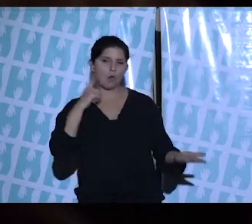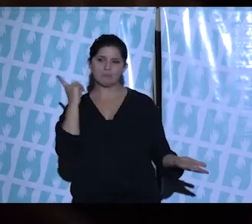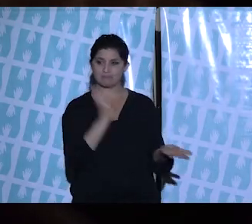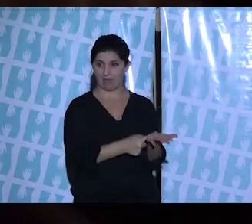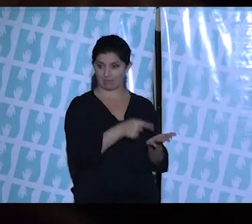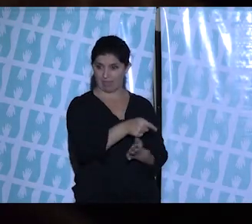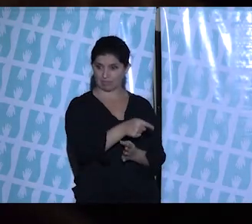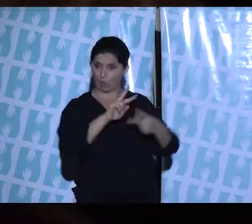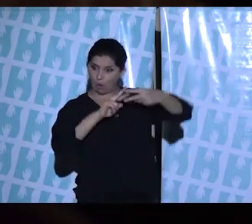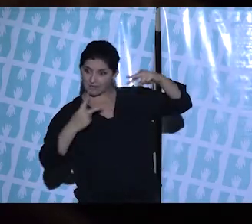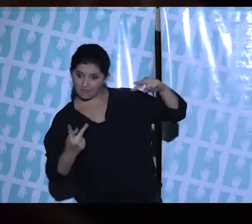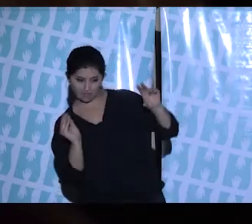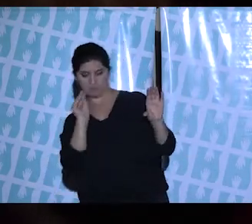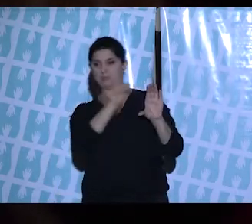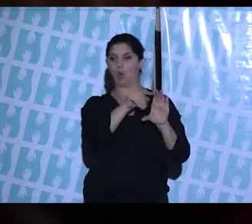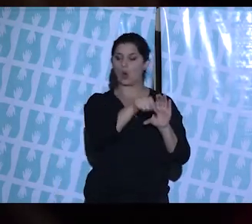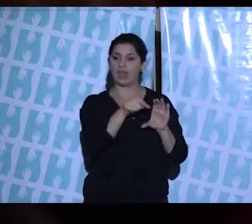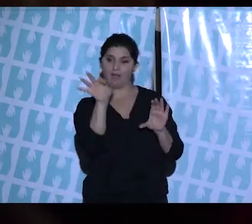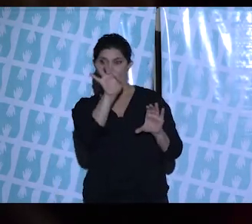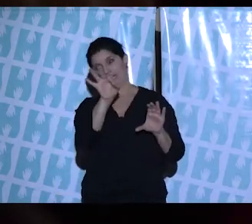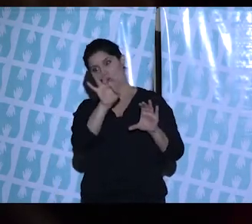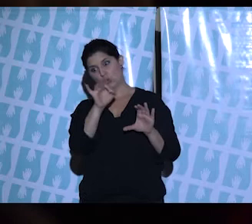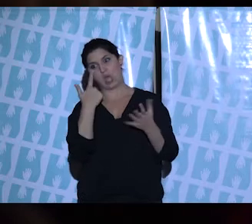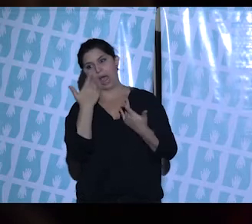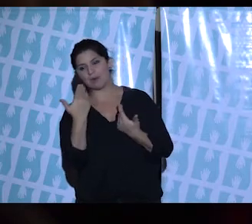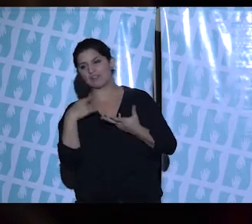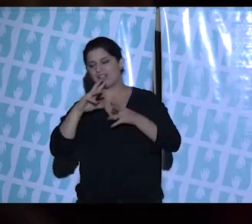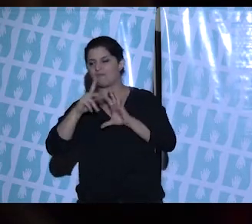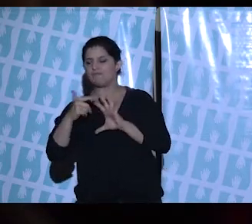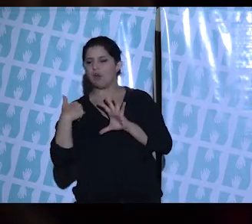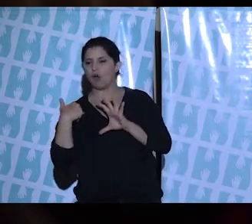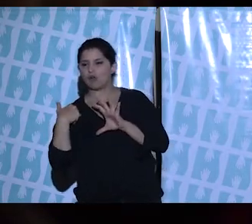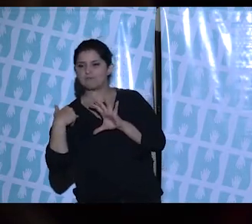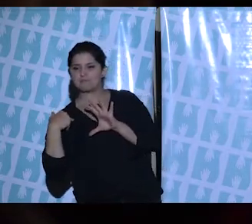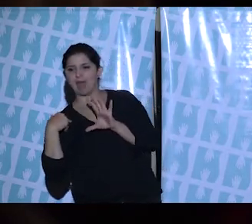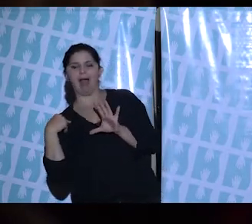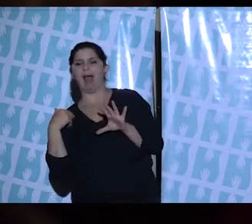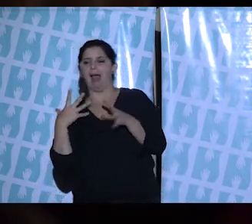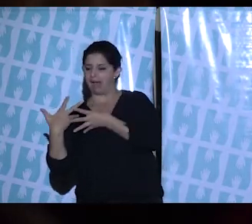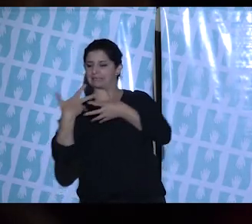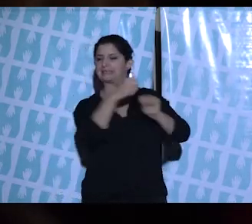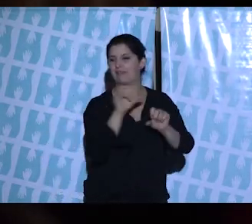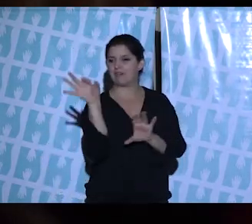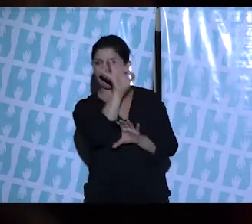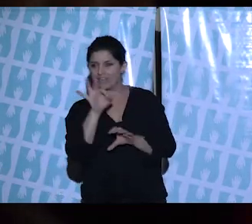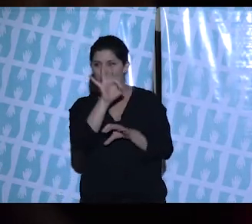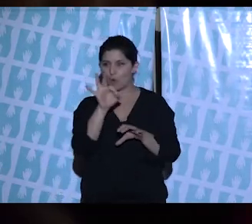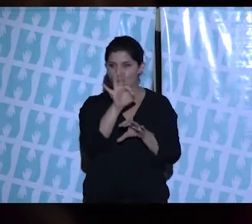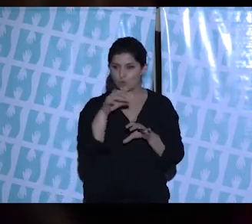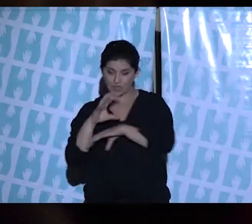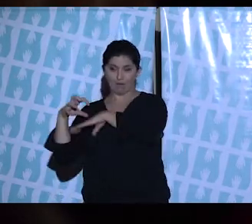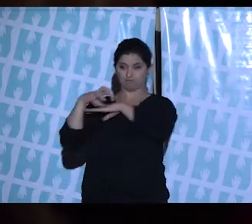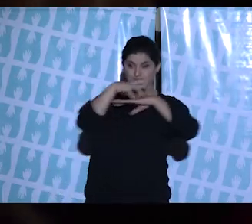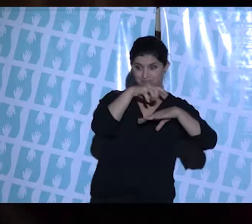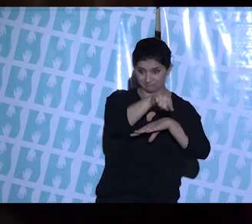que insertamos mediante el virus, que lo utilizamos como método de transporte de ese código genético a